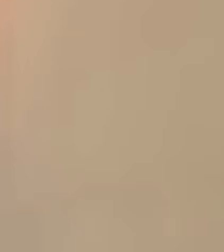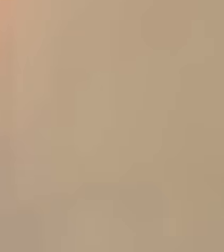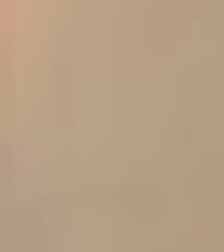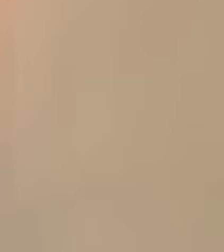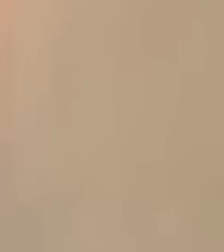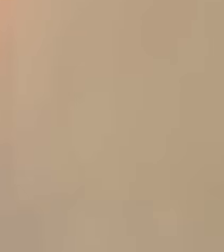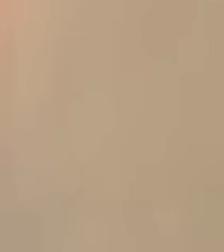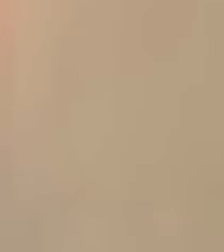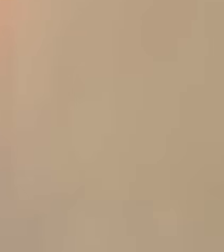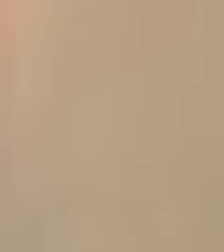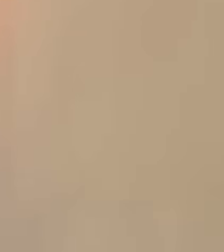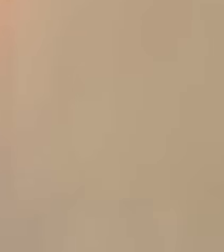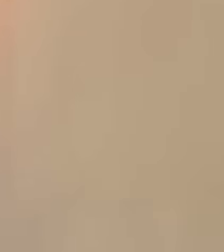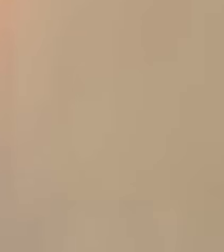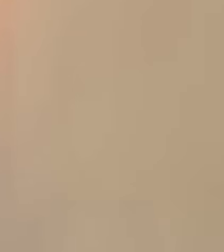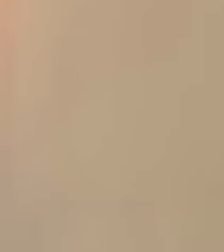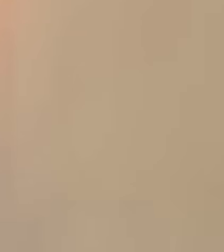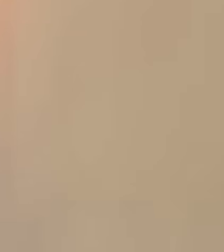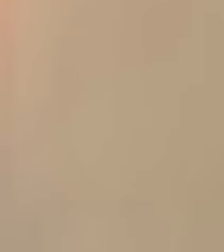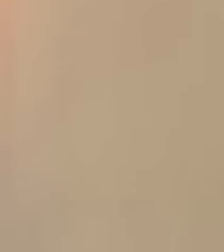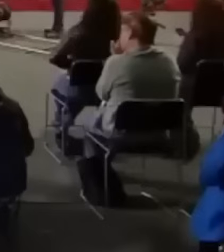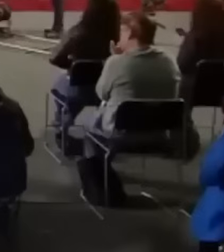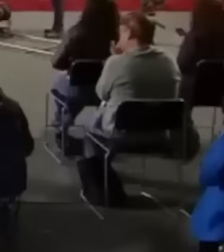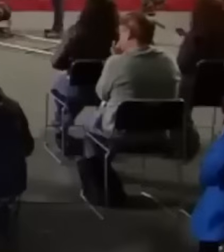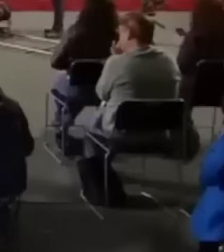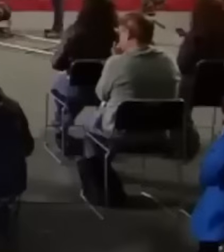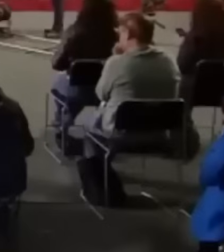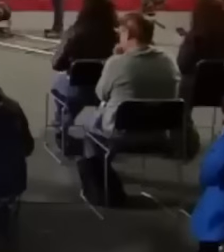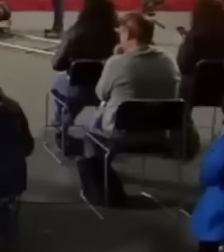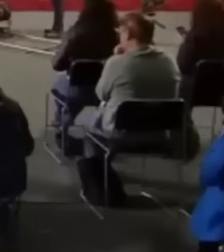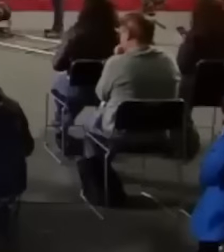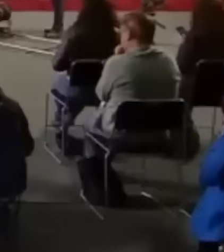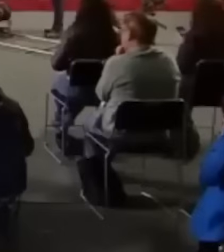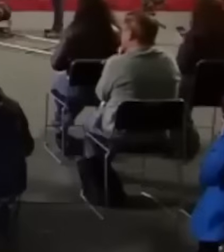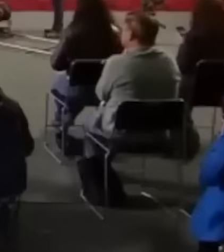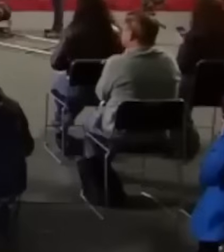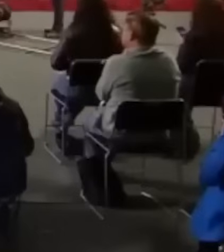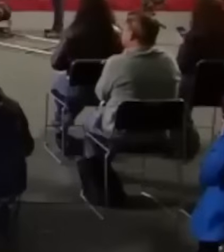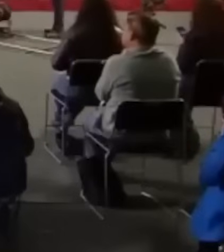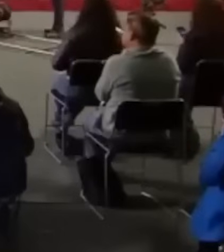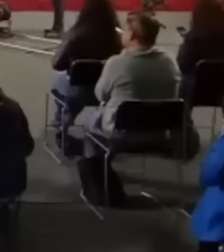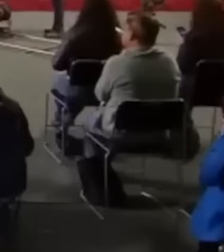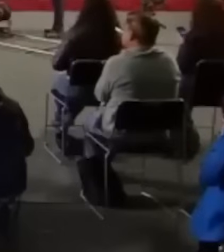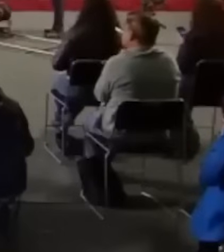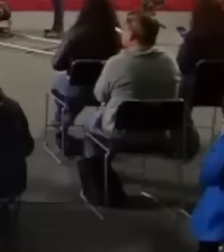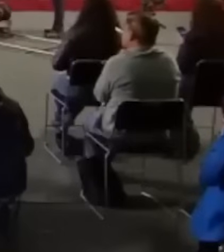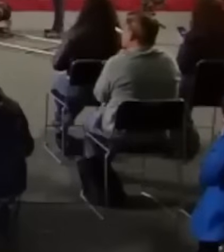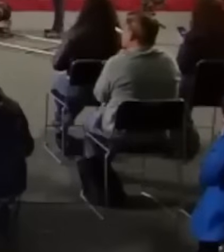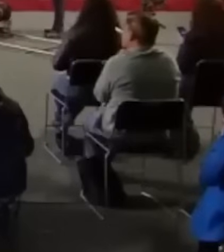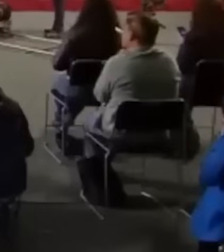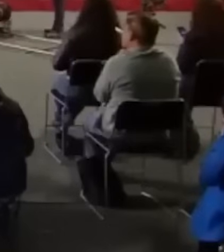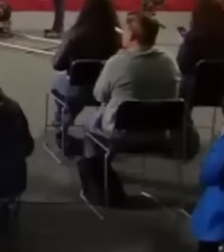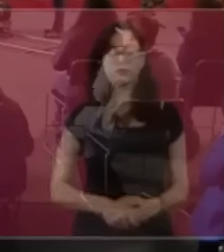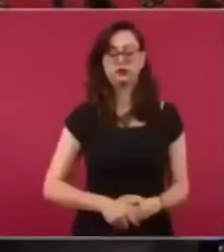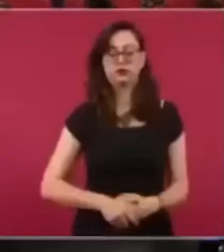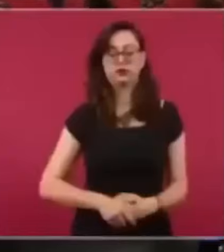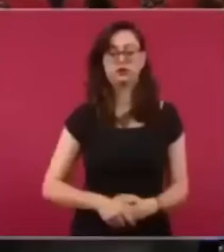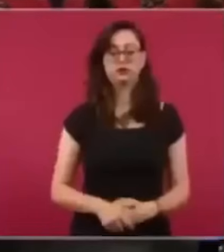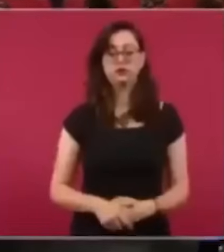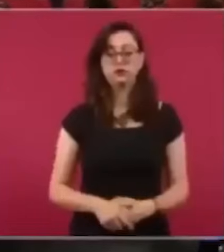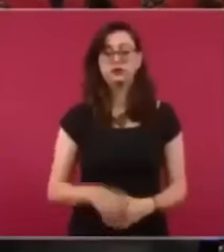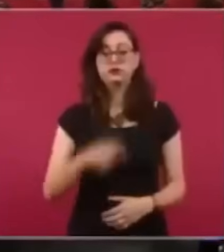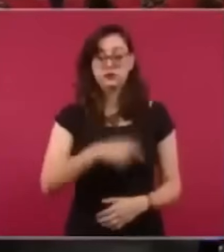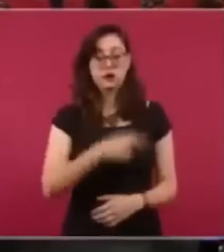muy afín a la derecha chilena, y